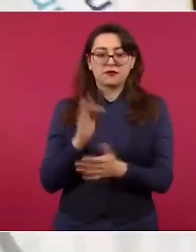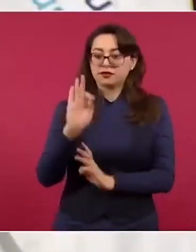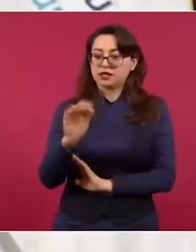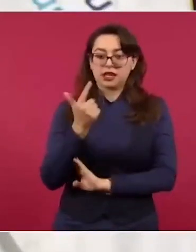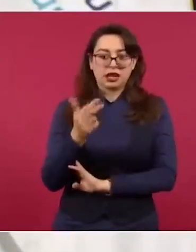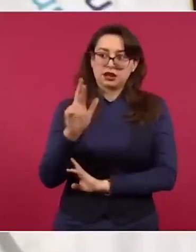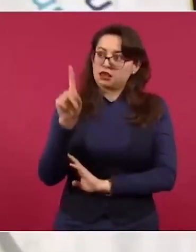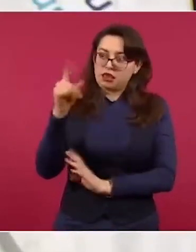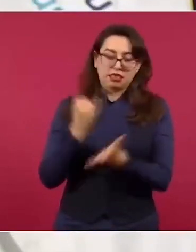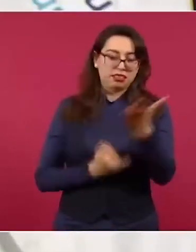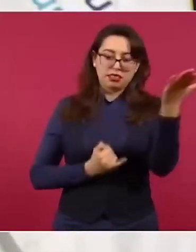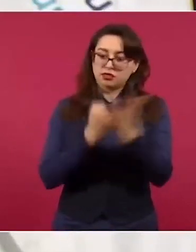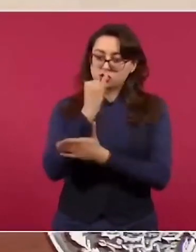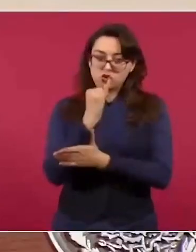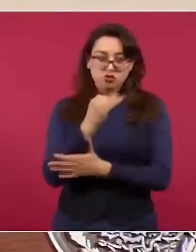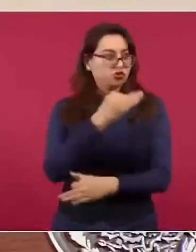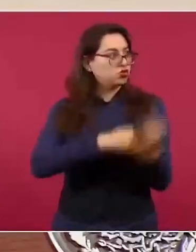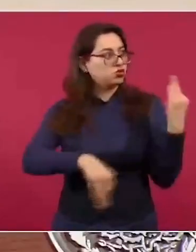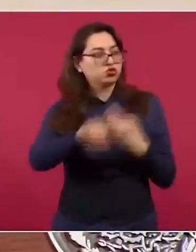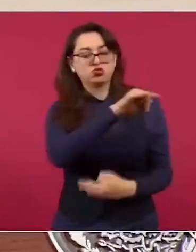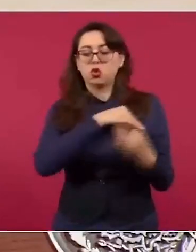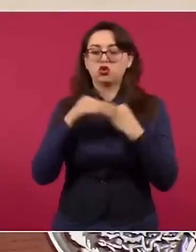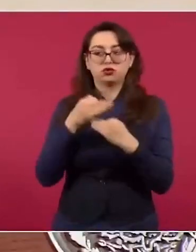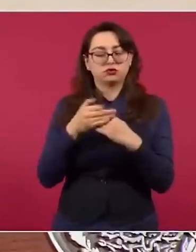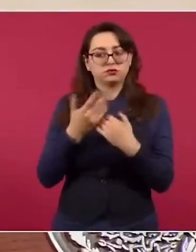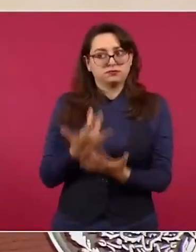que mató a los migrantes en Ciudad Juárez, diversas organizaciones han pedido la renuncia de Garduño.